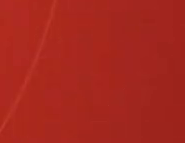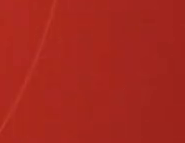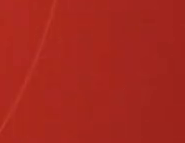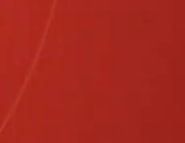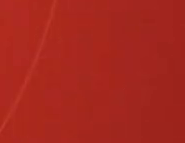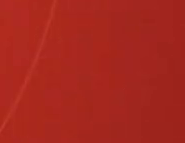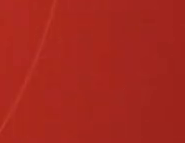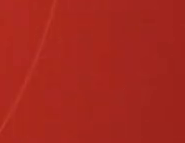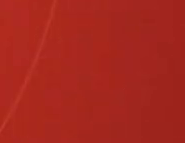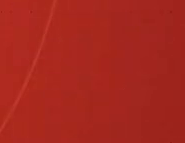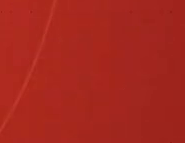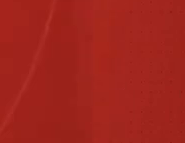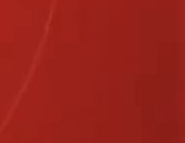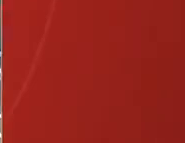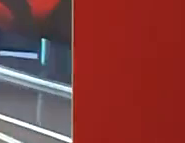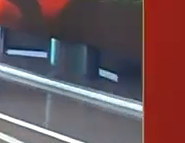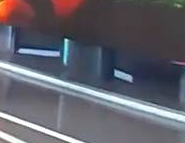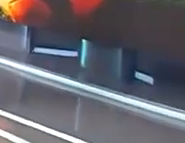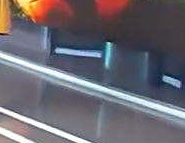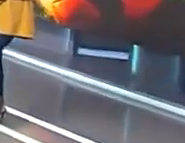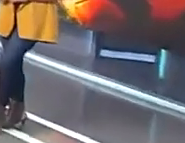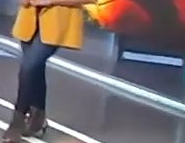RTVC Noticias del Mediodía.